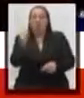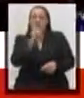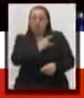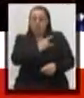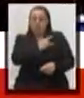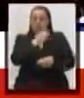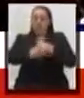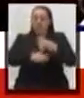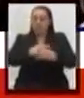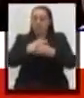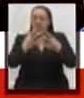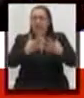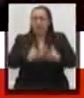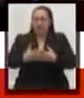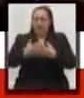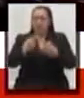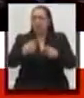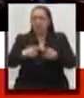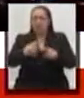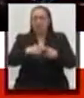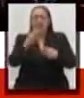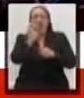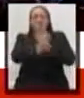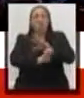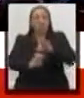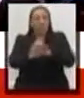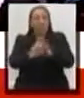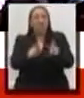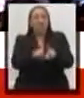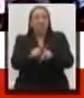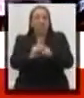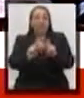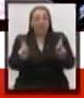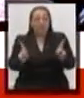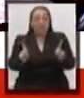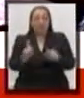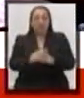del mundo, América, etcétera, Europa, pero